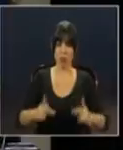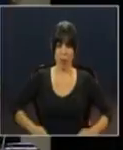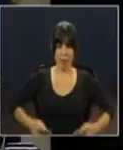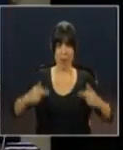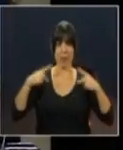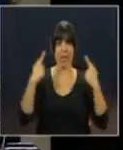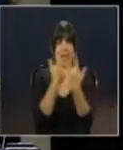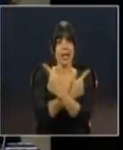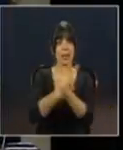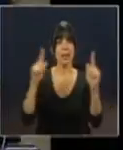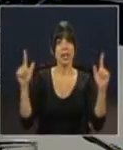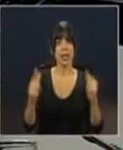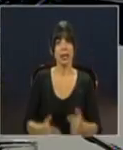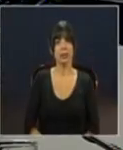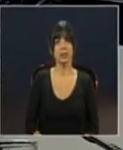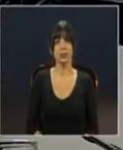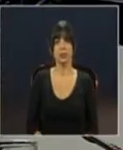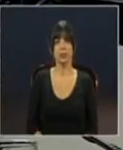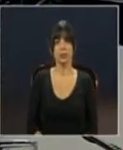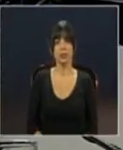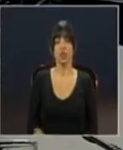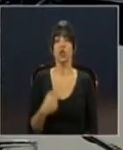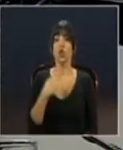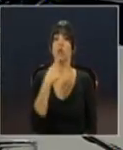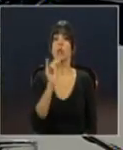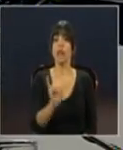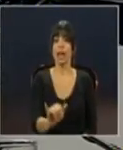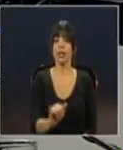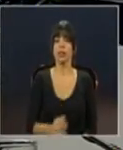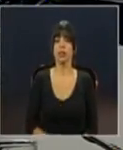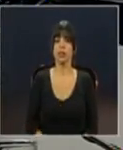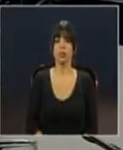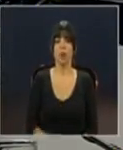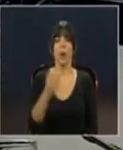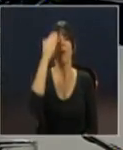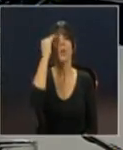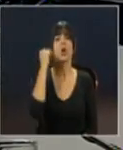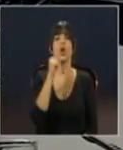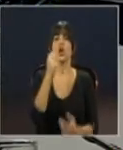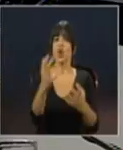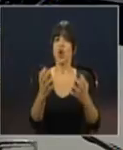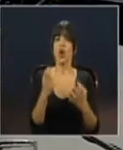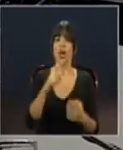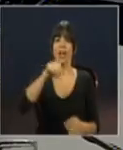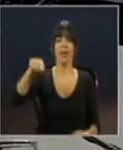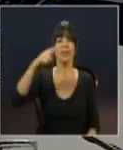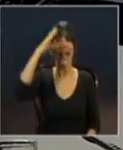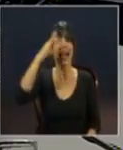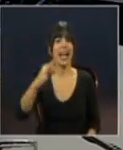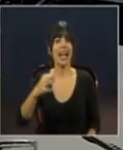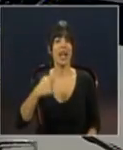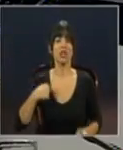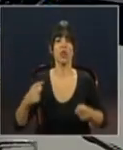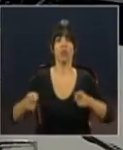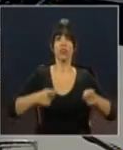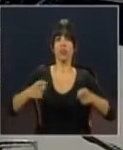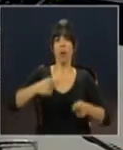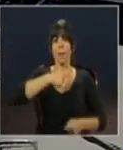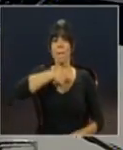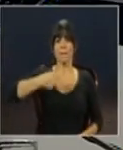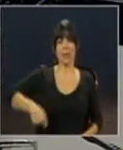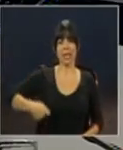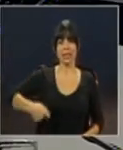en libertad. Digo lo anterior porque no quiero que se piense que he ejercido el mando